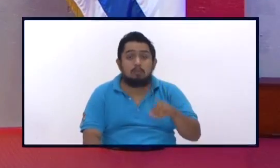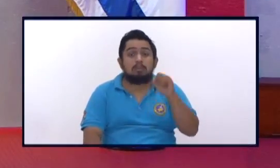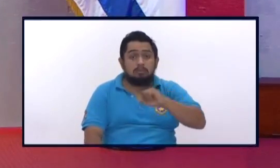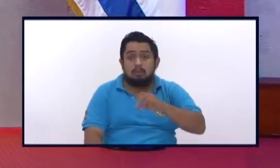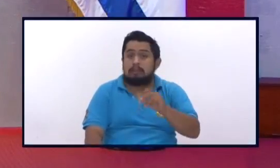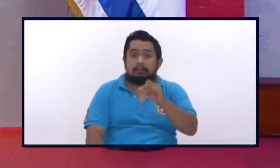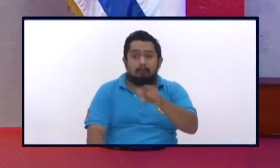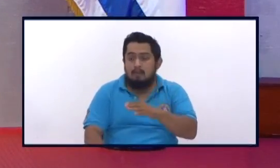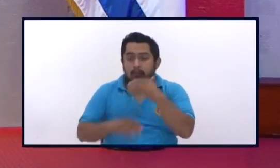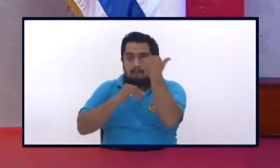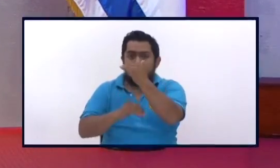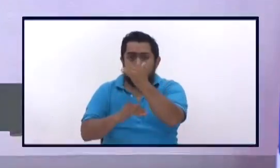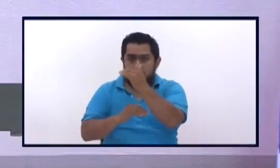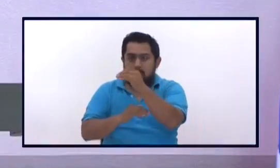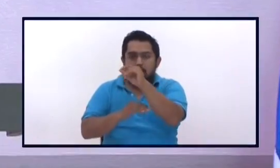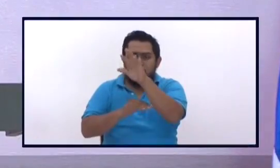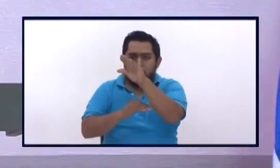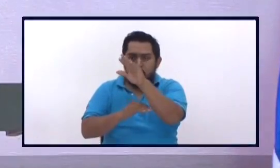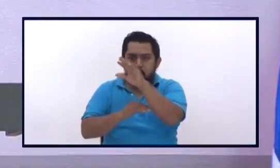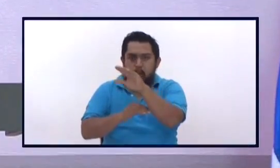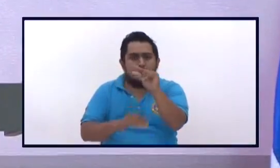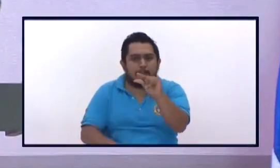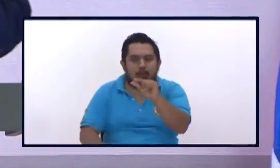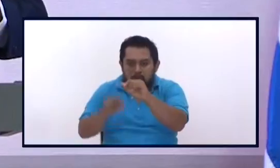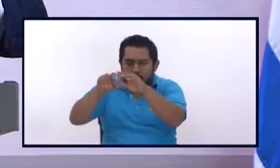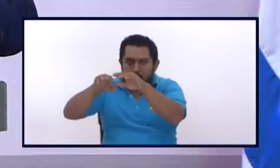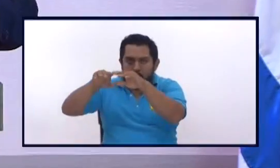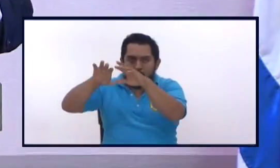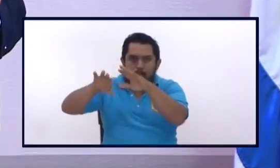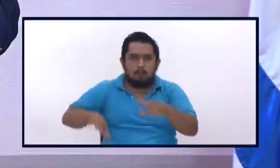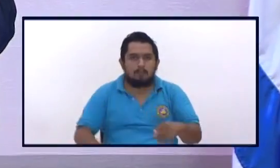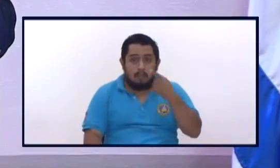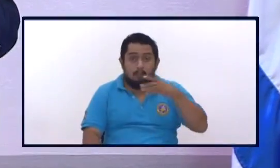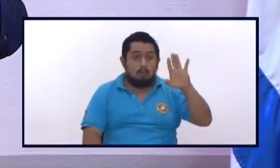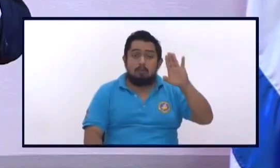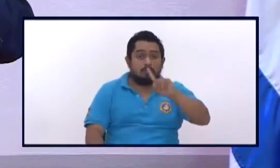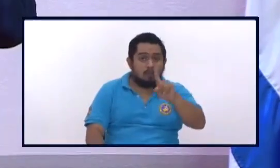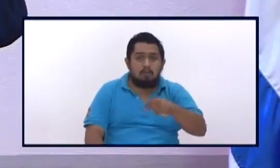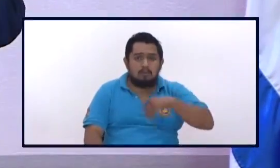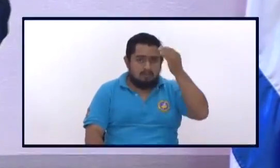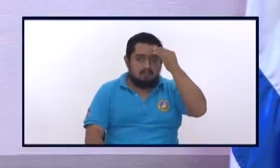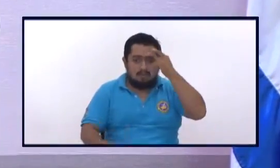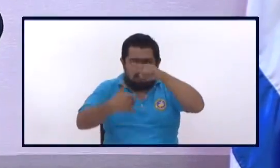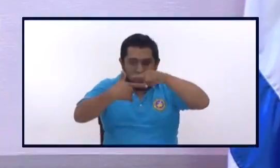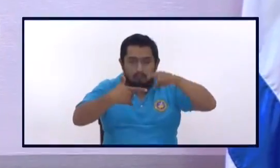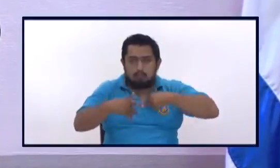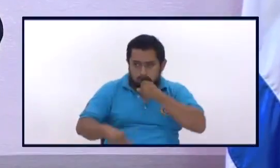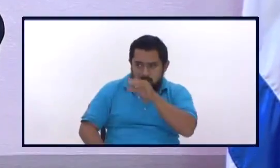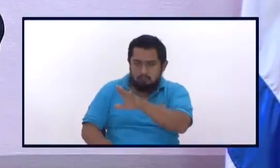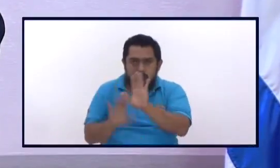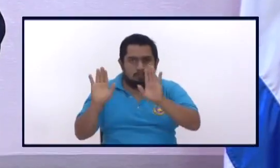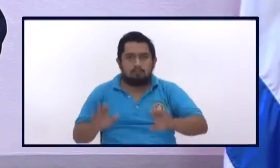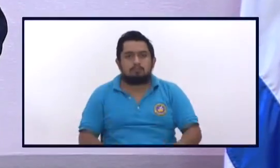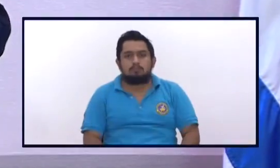evapora menos se evapora menos no te lo puedo probar científicamente pero te pueda los datos de loco no